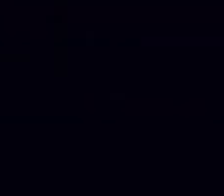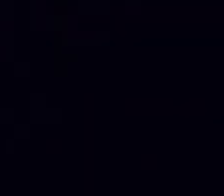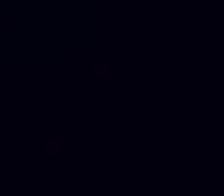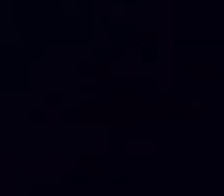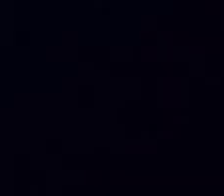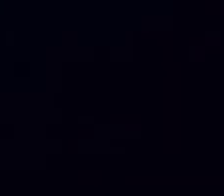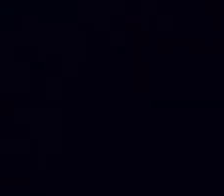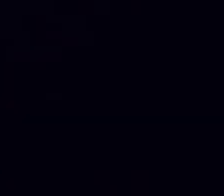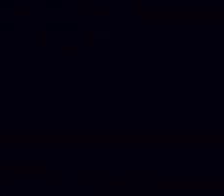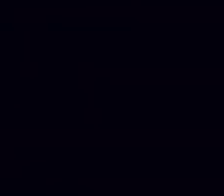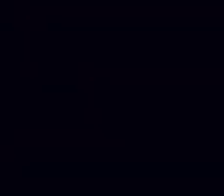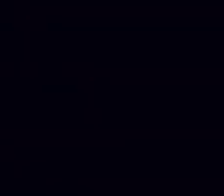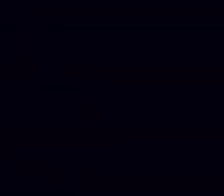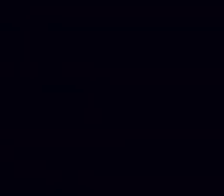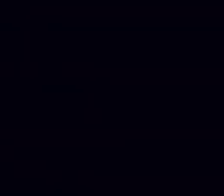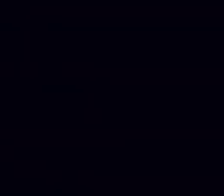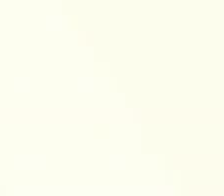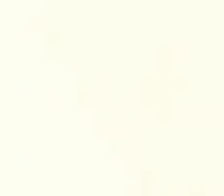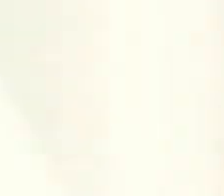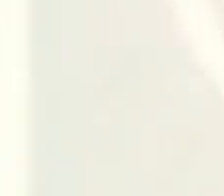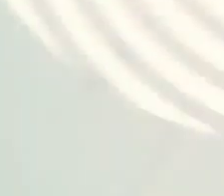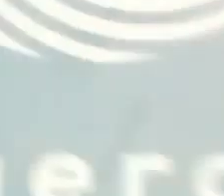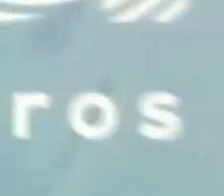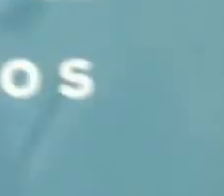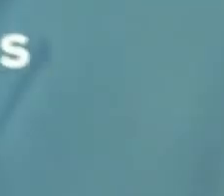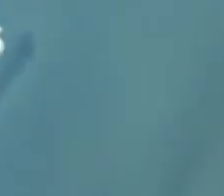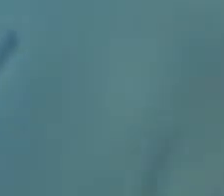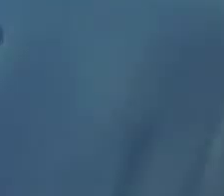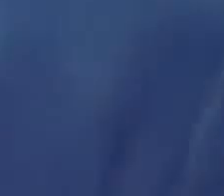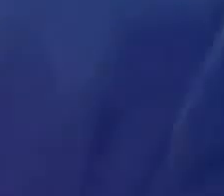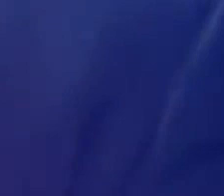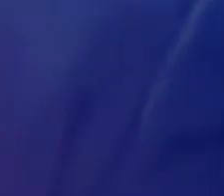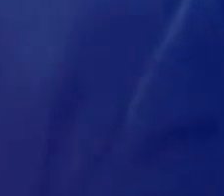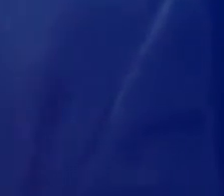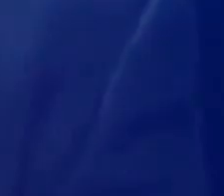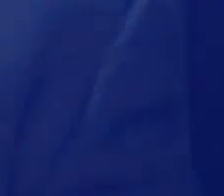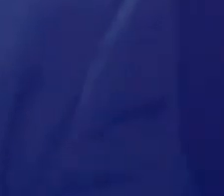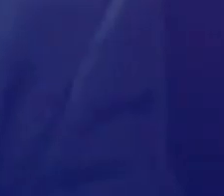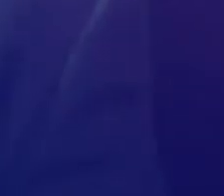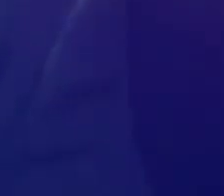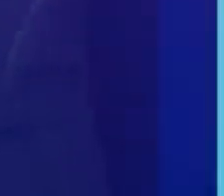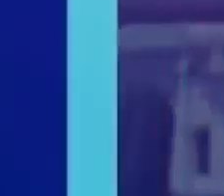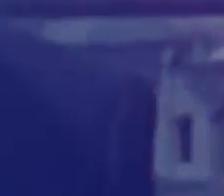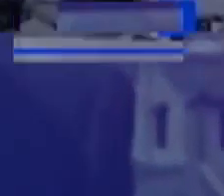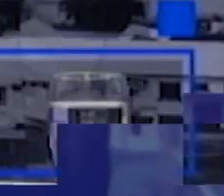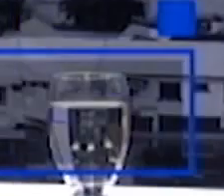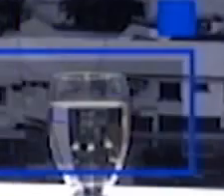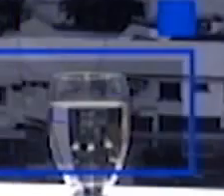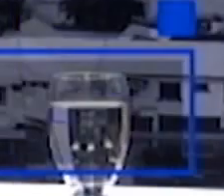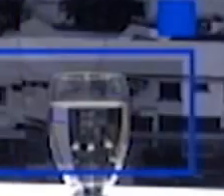Rica Televisión. La gente se está suicidando, hay diferentes formas de